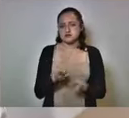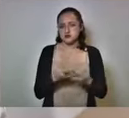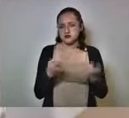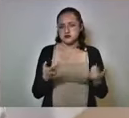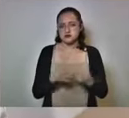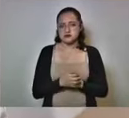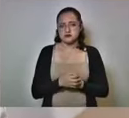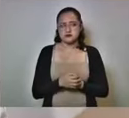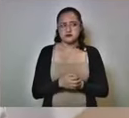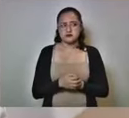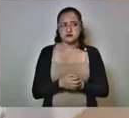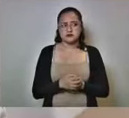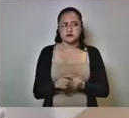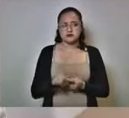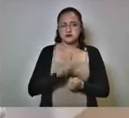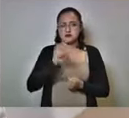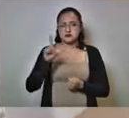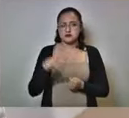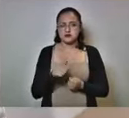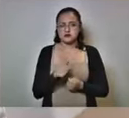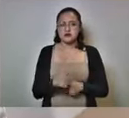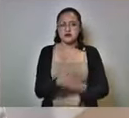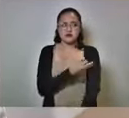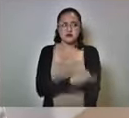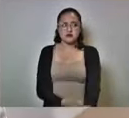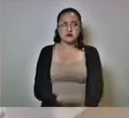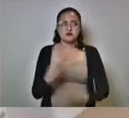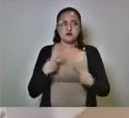Después, familiares del fallecido